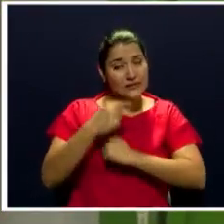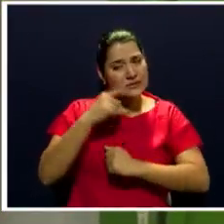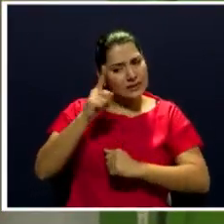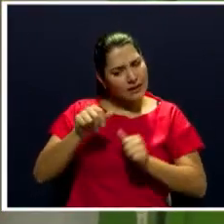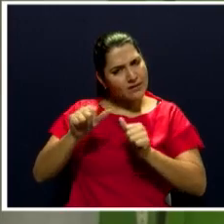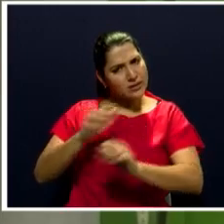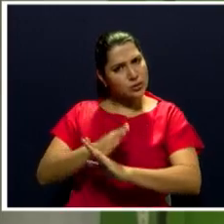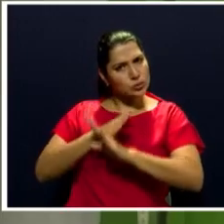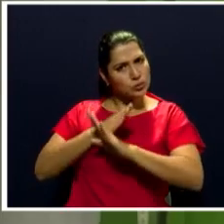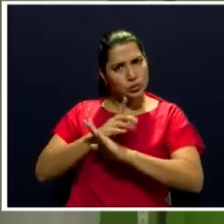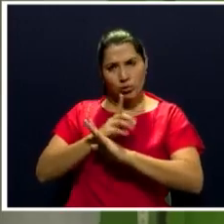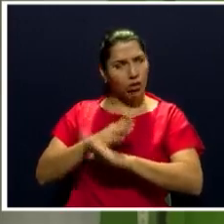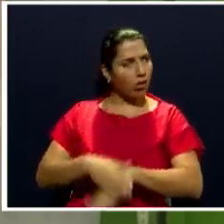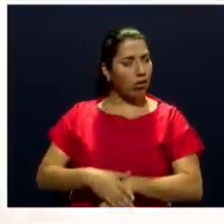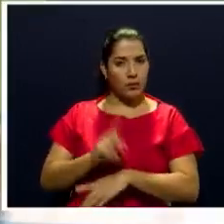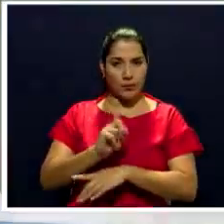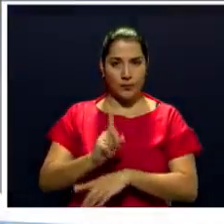guardia.